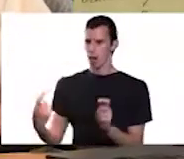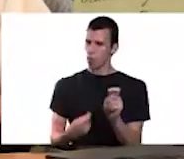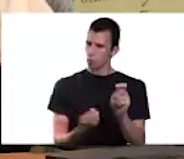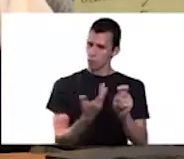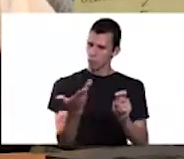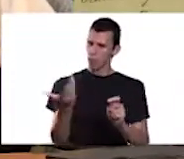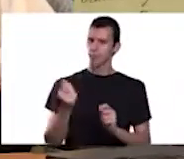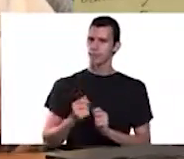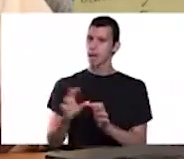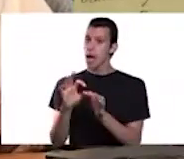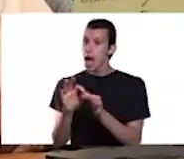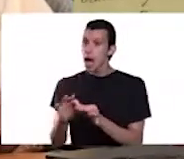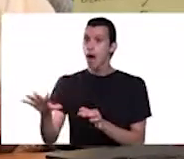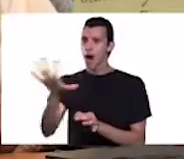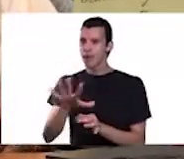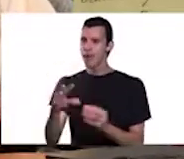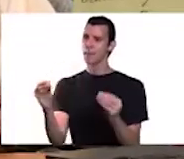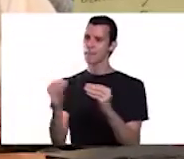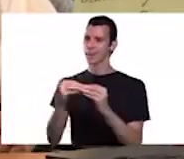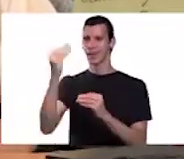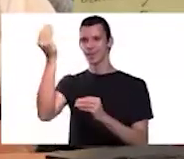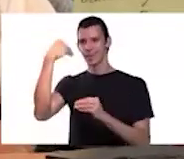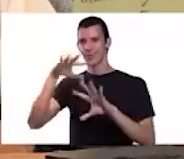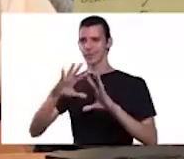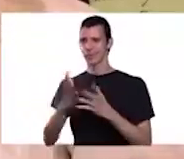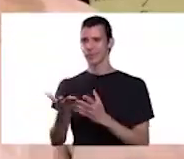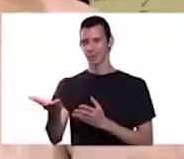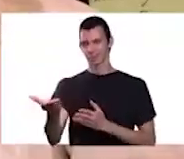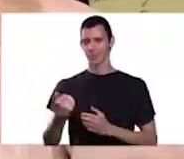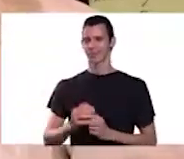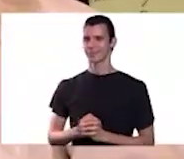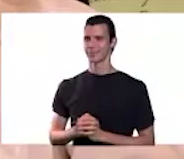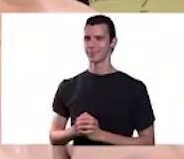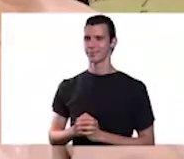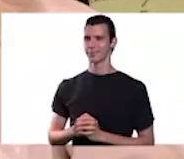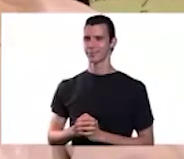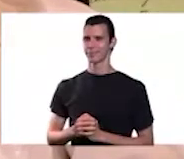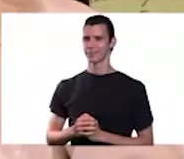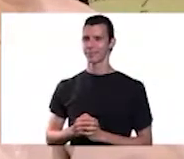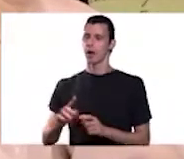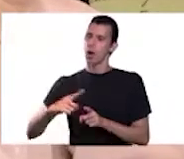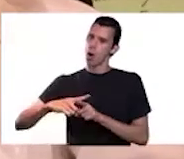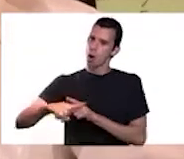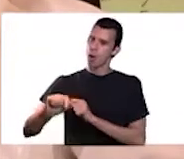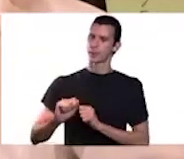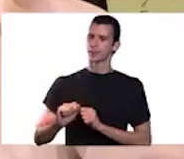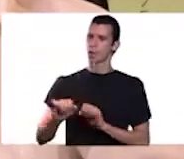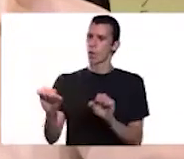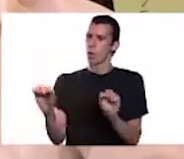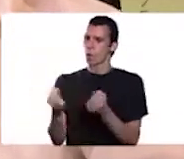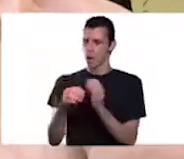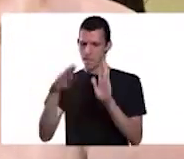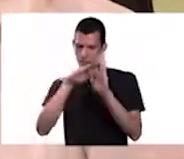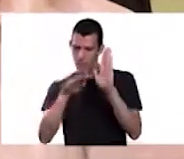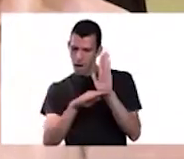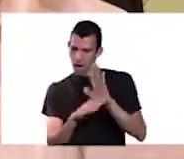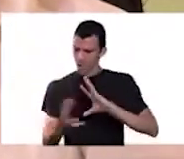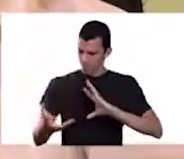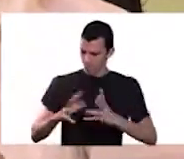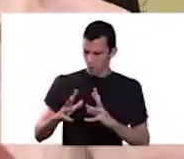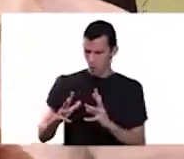alternativa, a la búsqueda, y es una tarea también de la geografía. El uso de una metodología adecuada para el